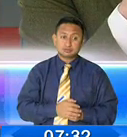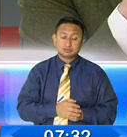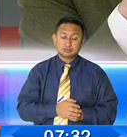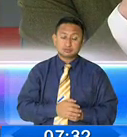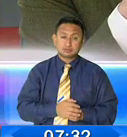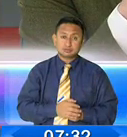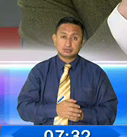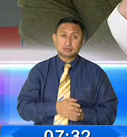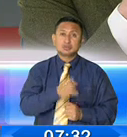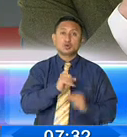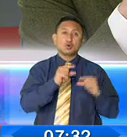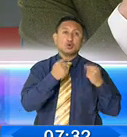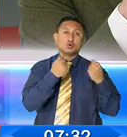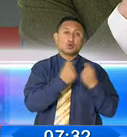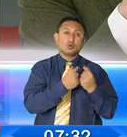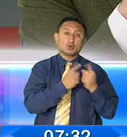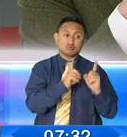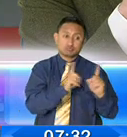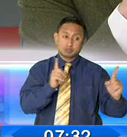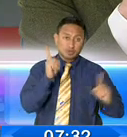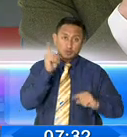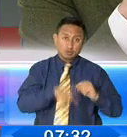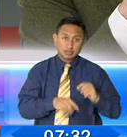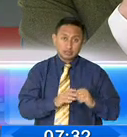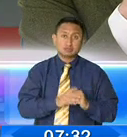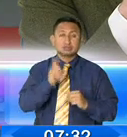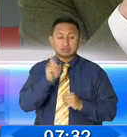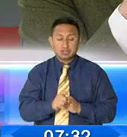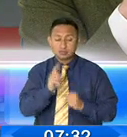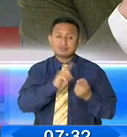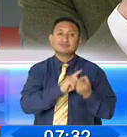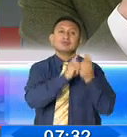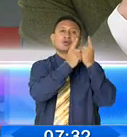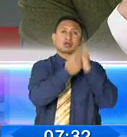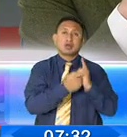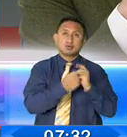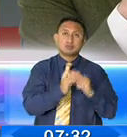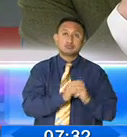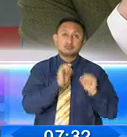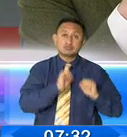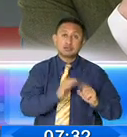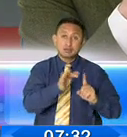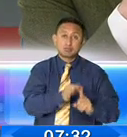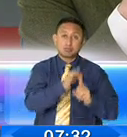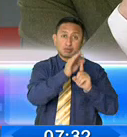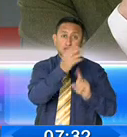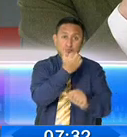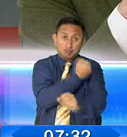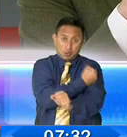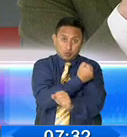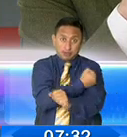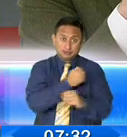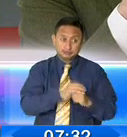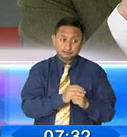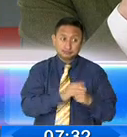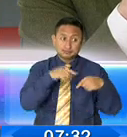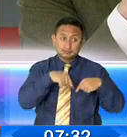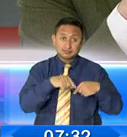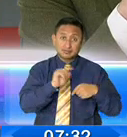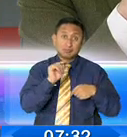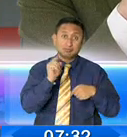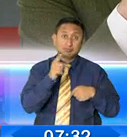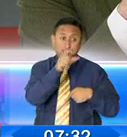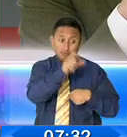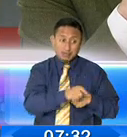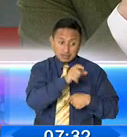estos grupos vulnerables, se tendría que hacer un cambio en la priorización de las vacunas y vacunar a aquellas personas